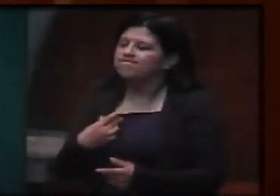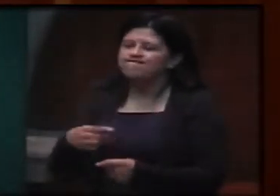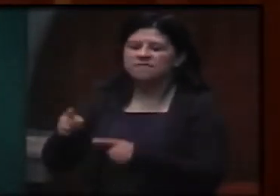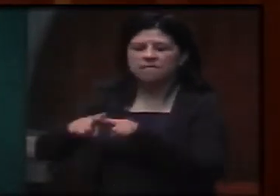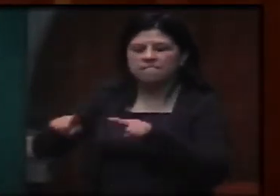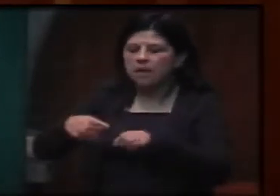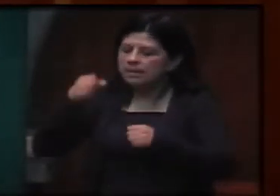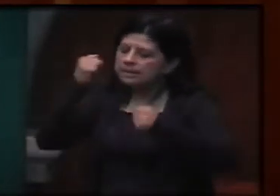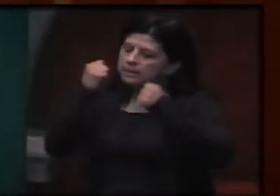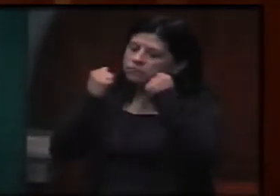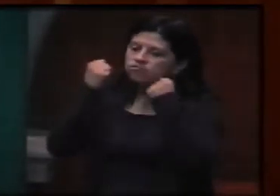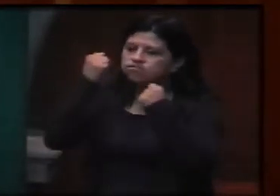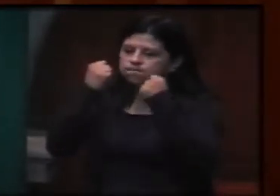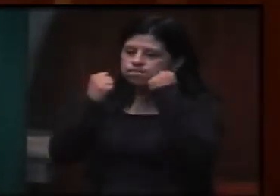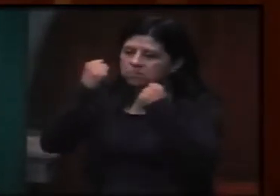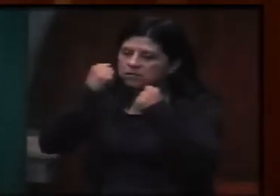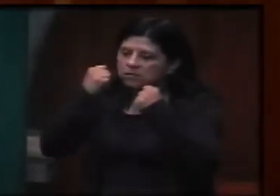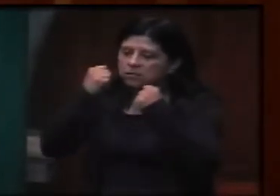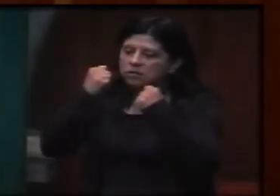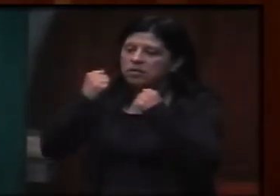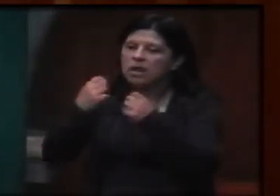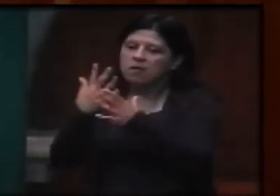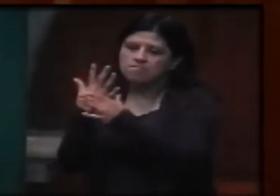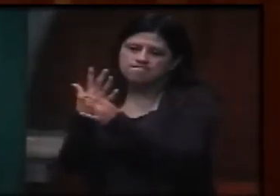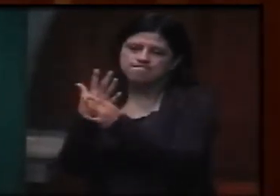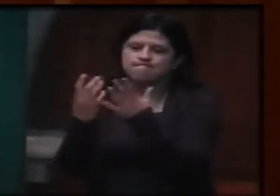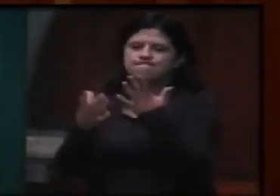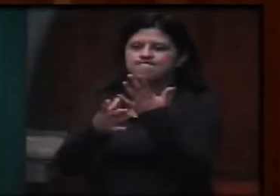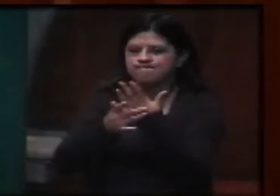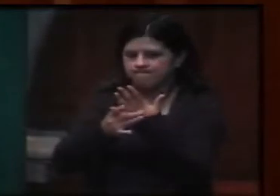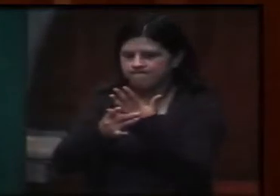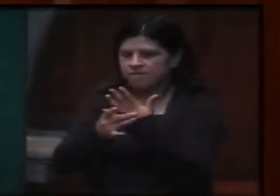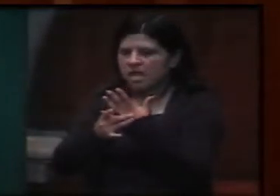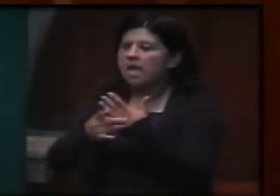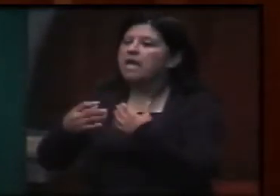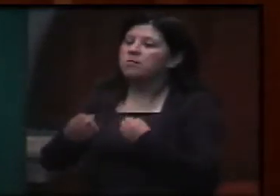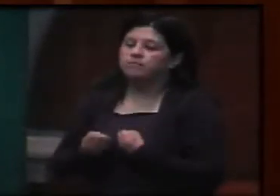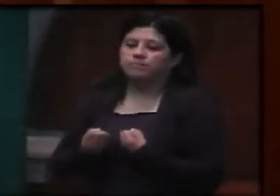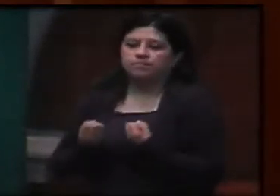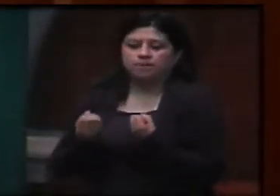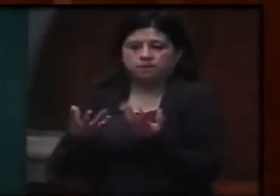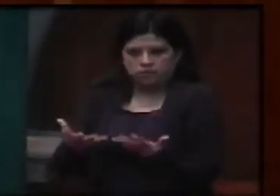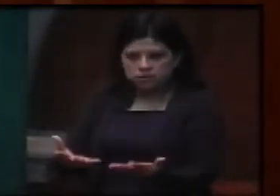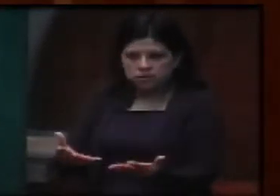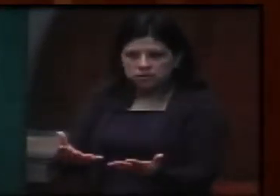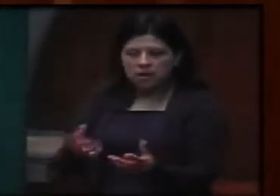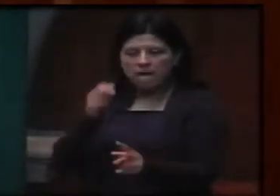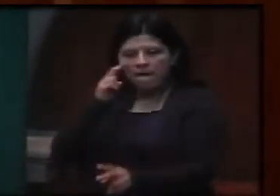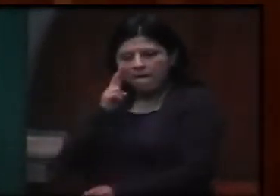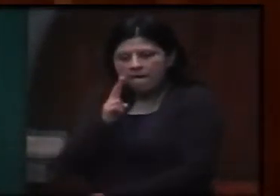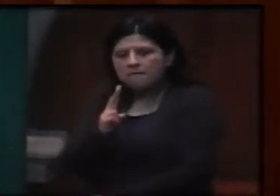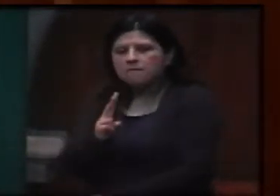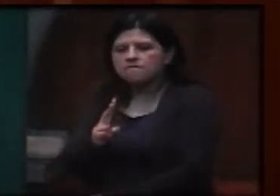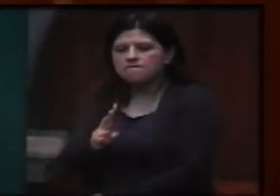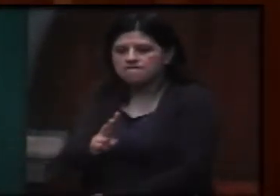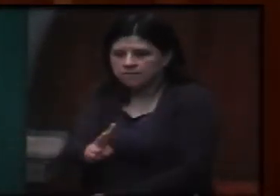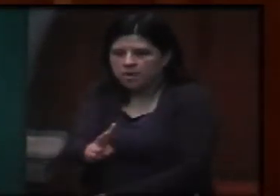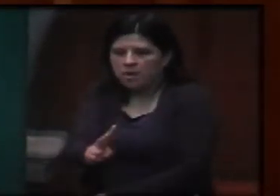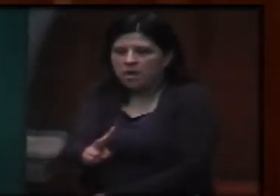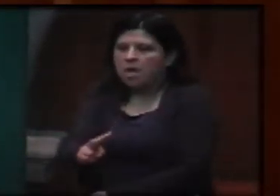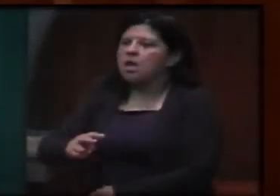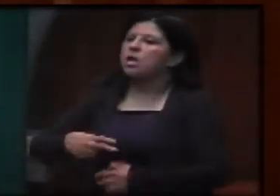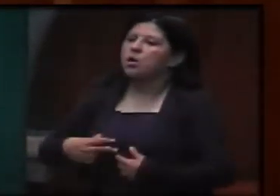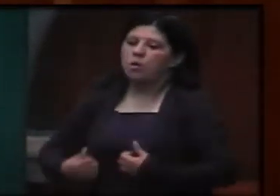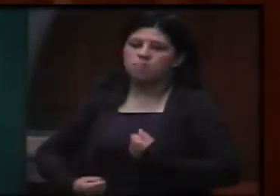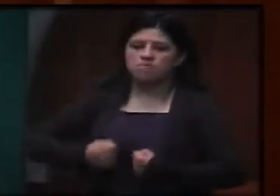gestuales articulados con las manos y acompañados de expresiones faciales, mirada intencional y movimiento